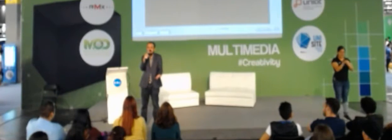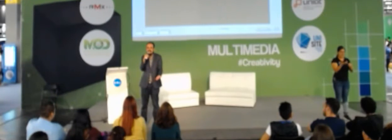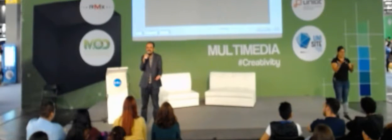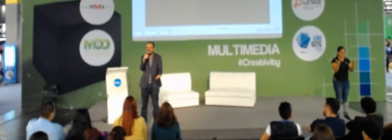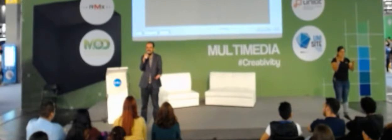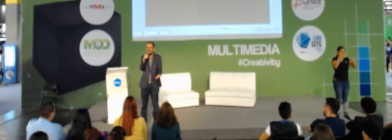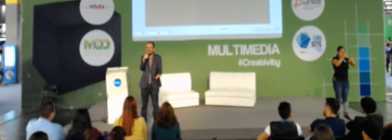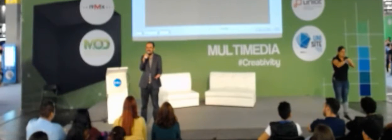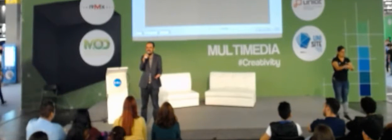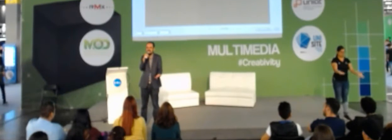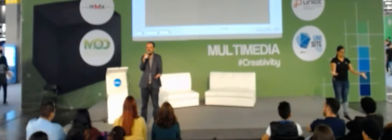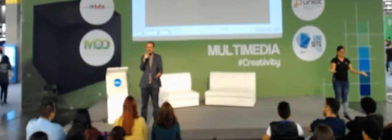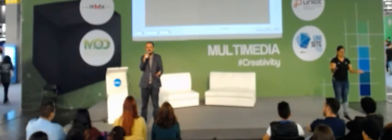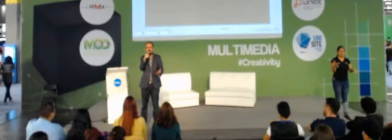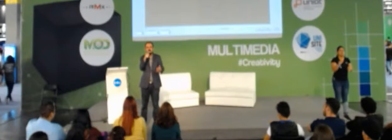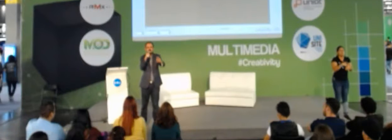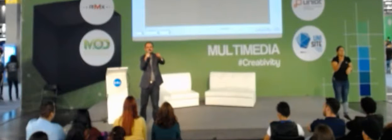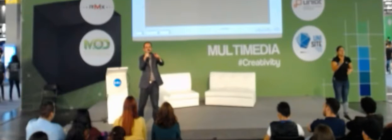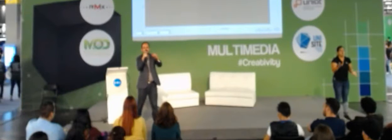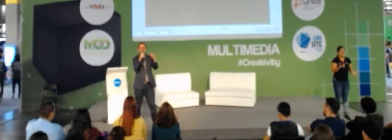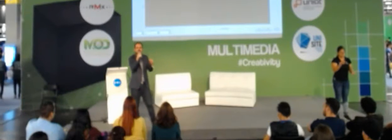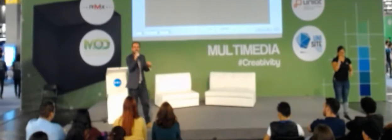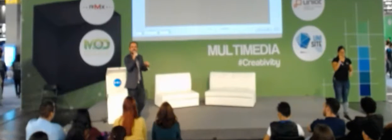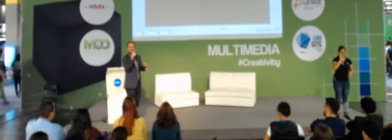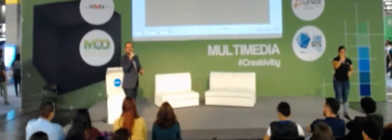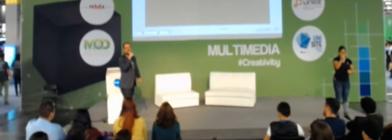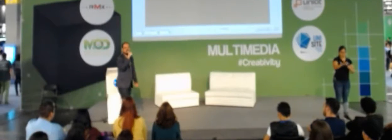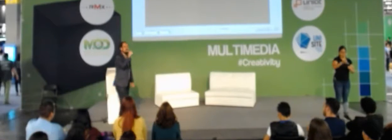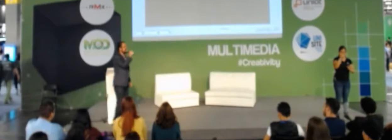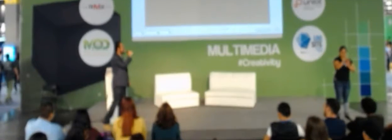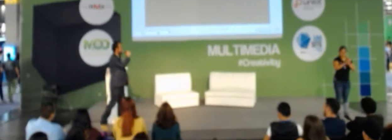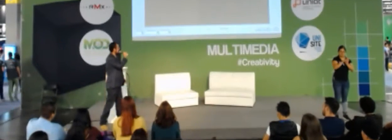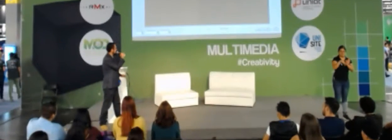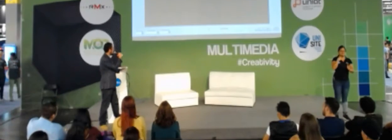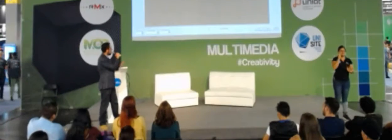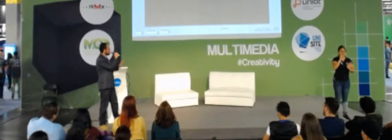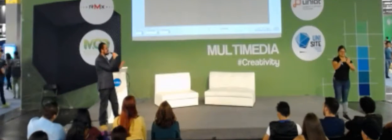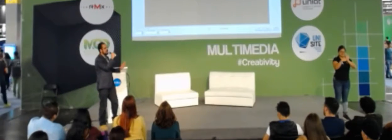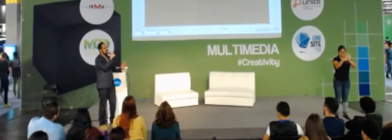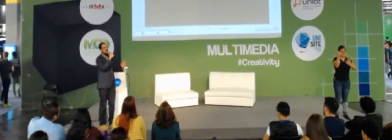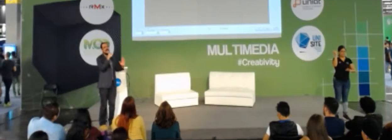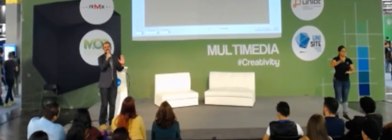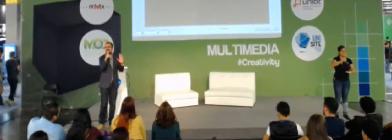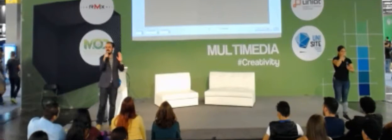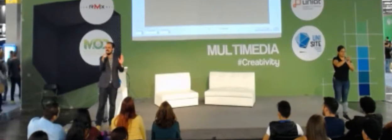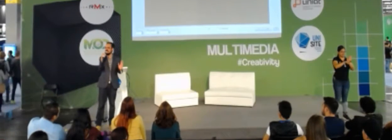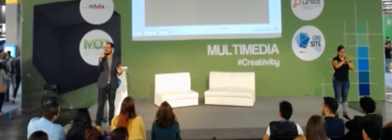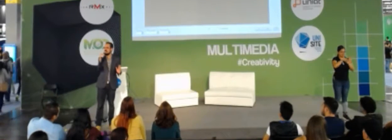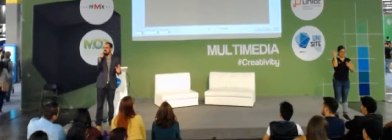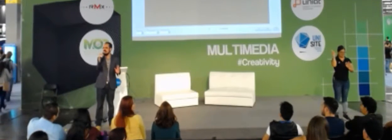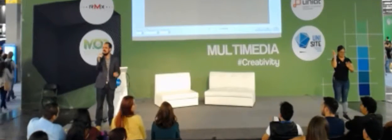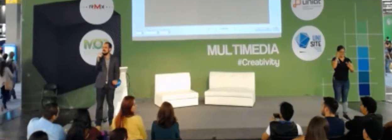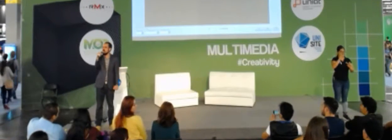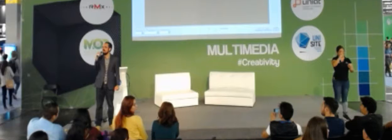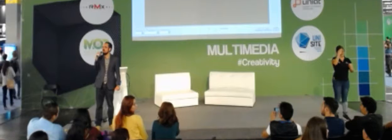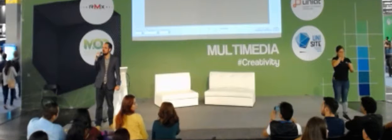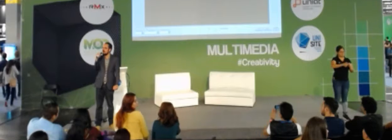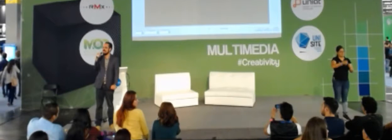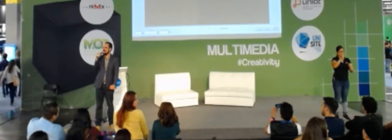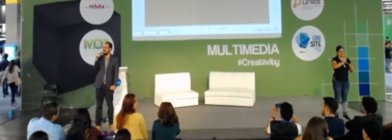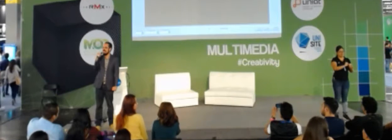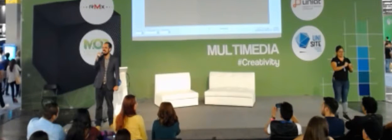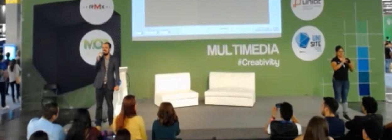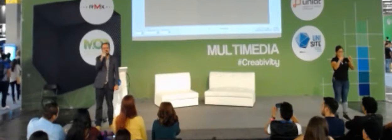lo que pasa? Vamos al primer video. Les quiero enseñar, este primer video es el de presentación de Juventud